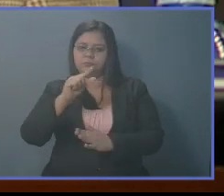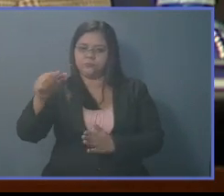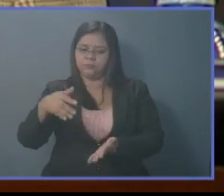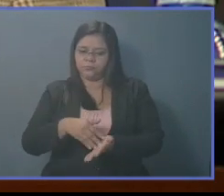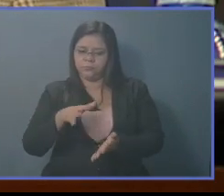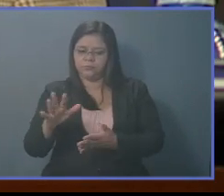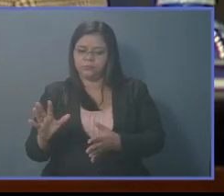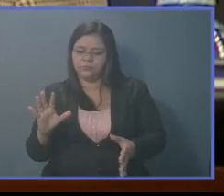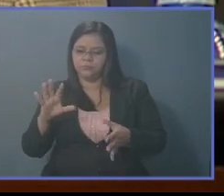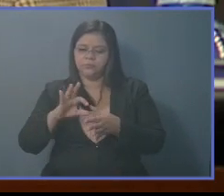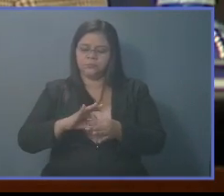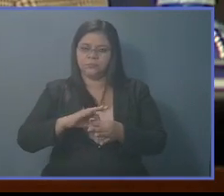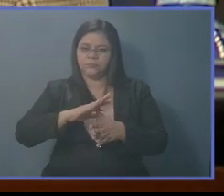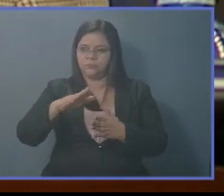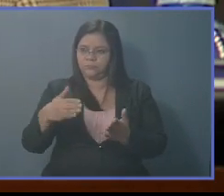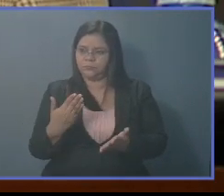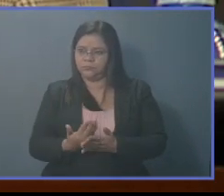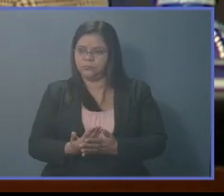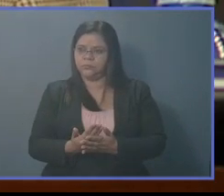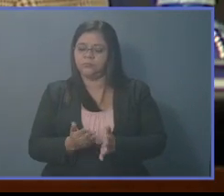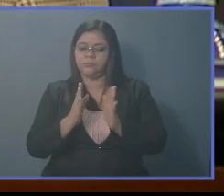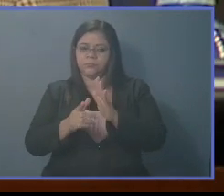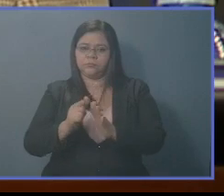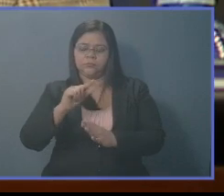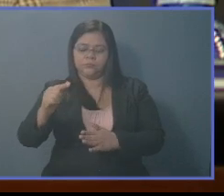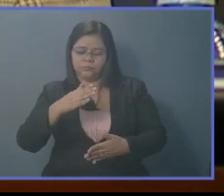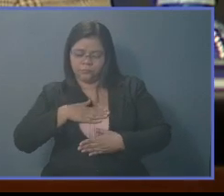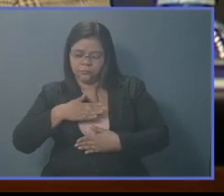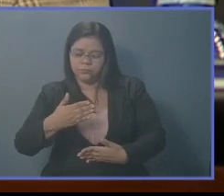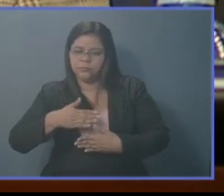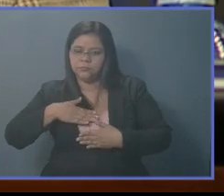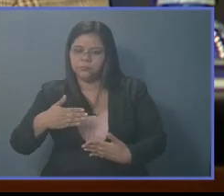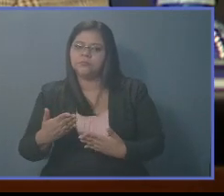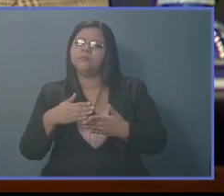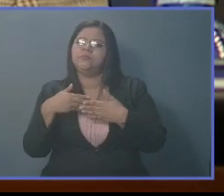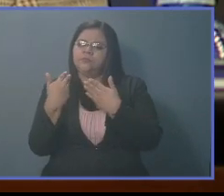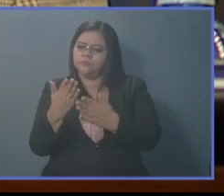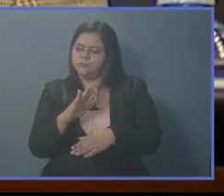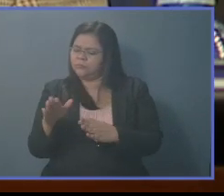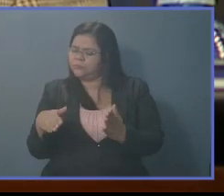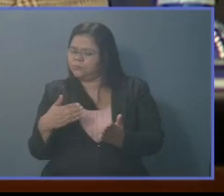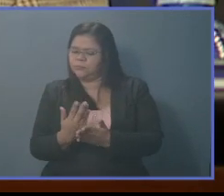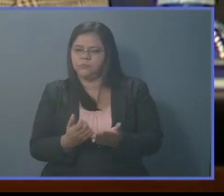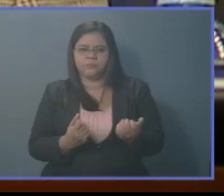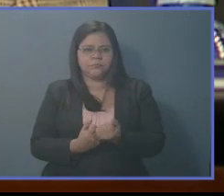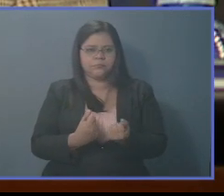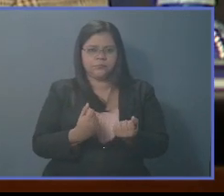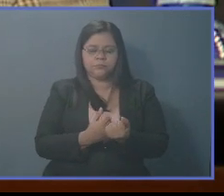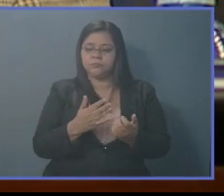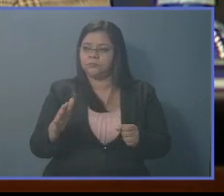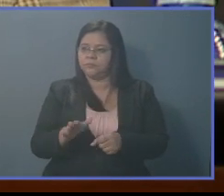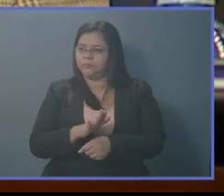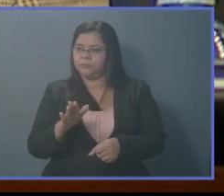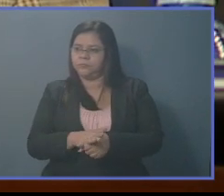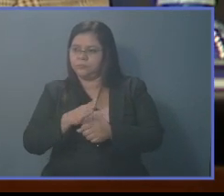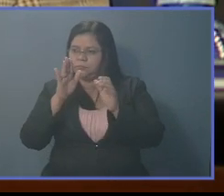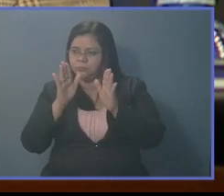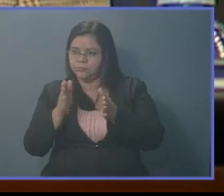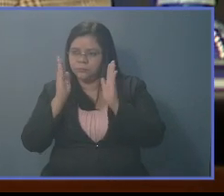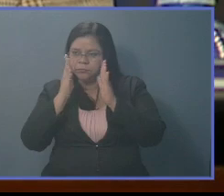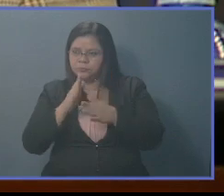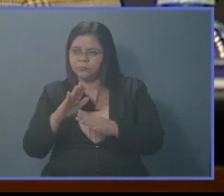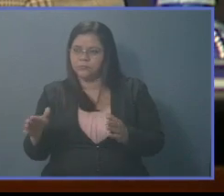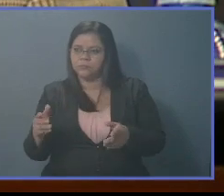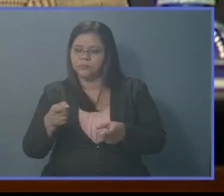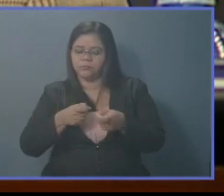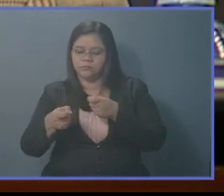a sus atribuciones y los cuerpos de socorro y entidades humanitarias, brindarán toda la colaboración y apoyo requeridas para la atención y control de la